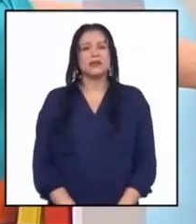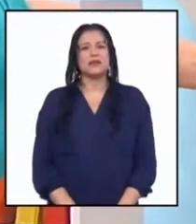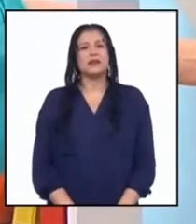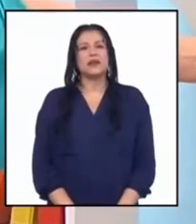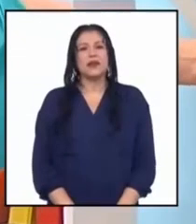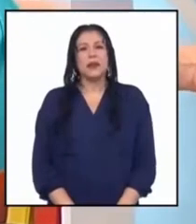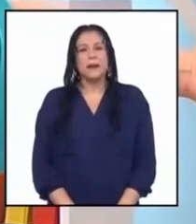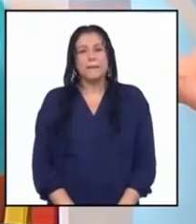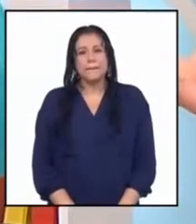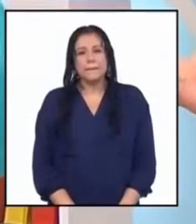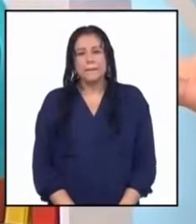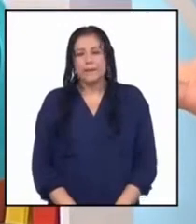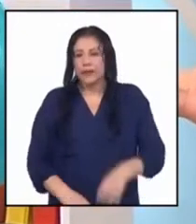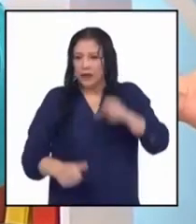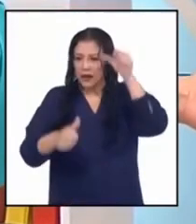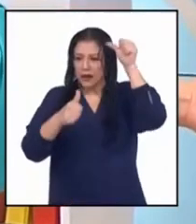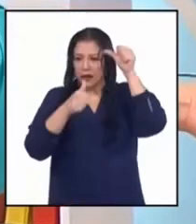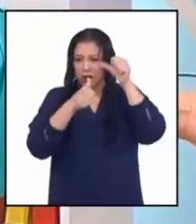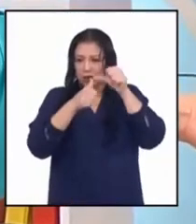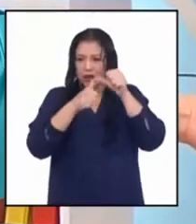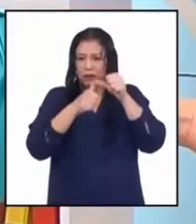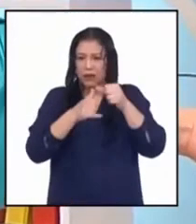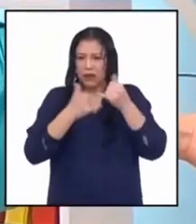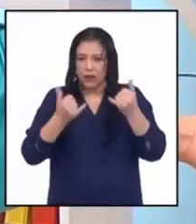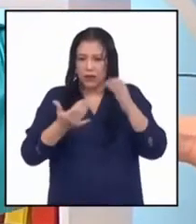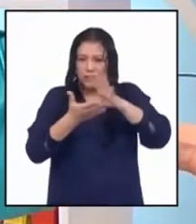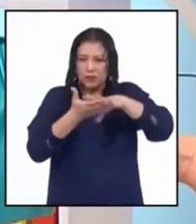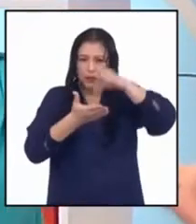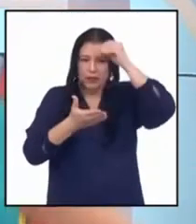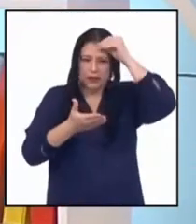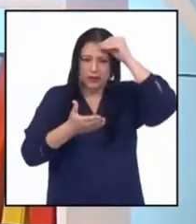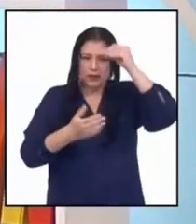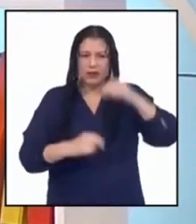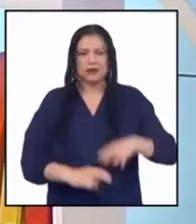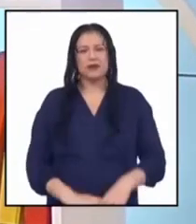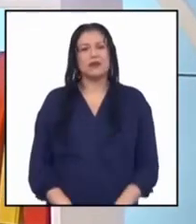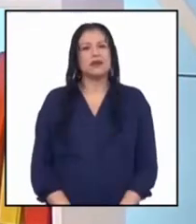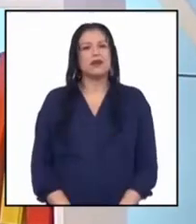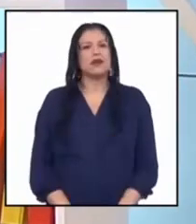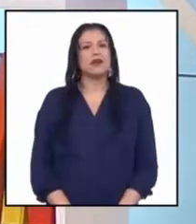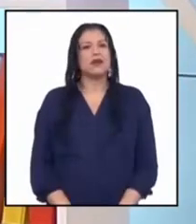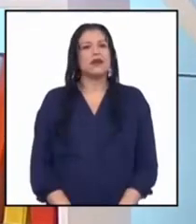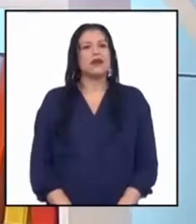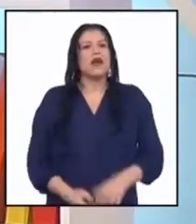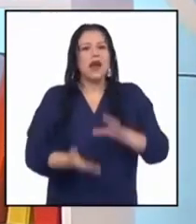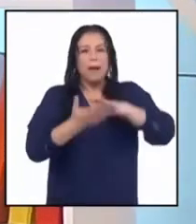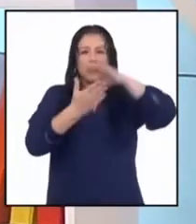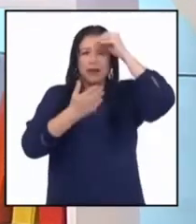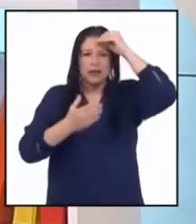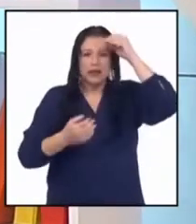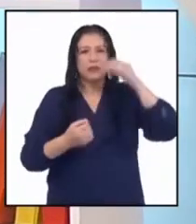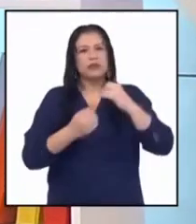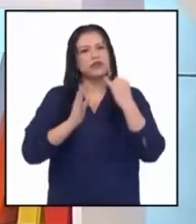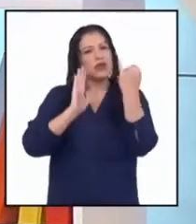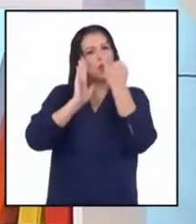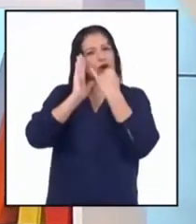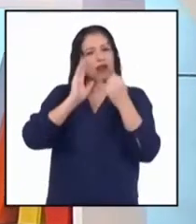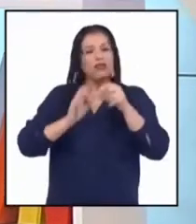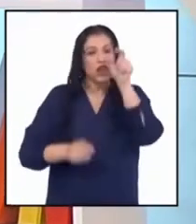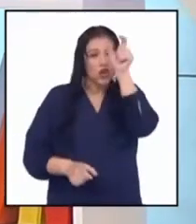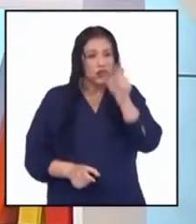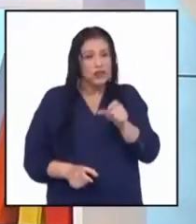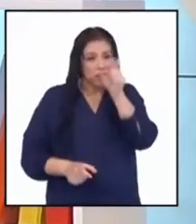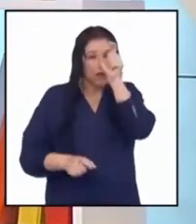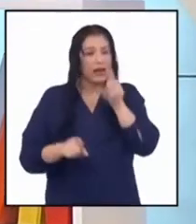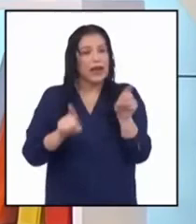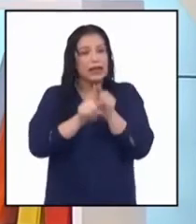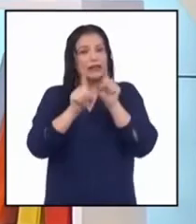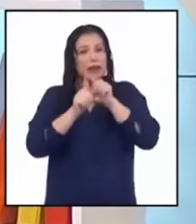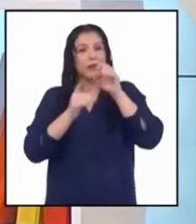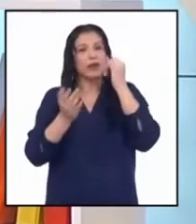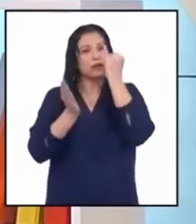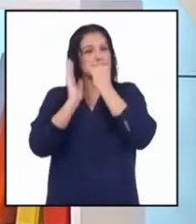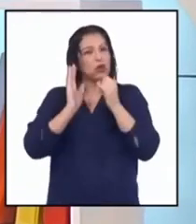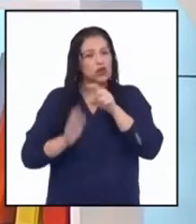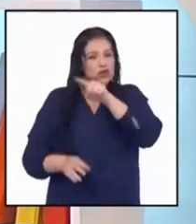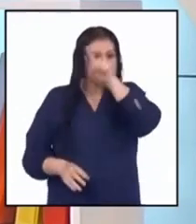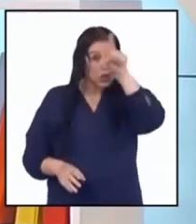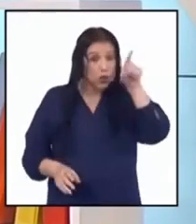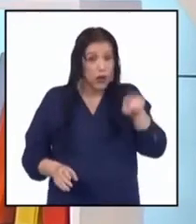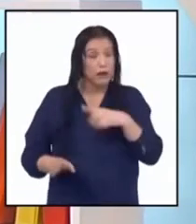Ahora, recordemos lo que hemos aprendido hoy. Aprendimos sobre los gráficos de barra y los gráficos circulares